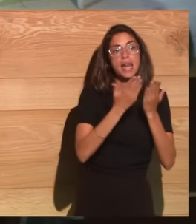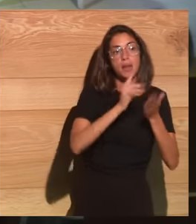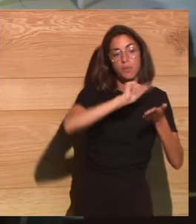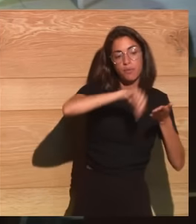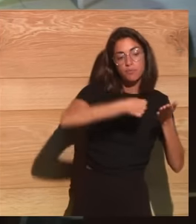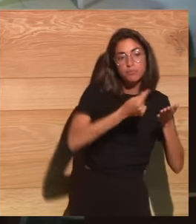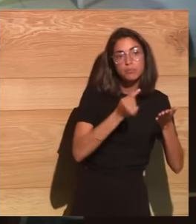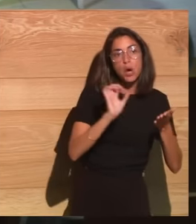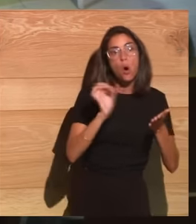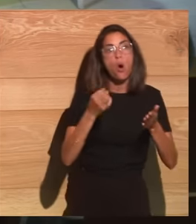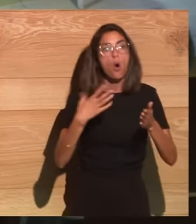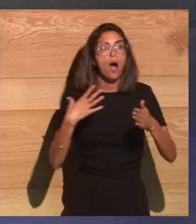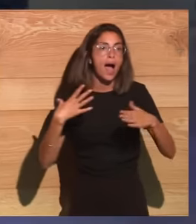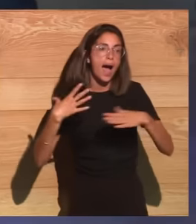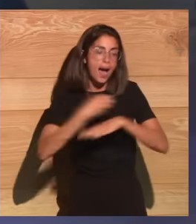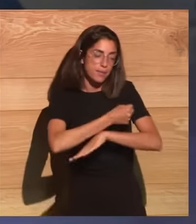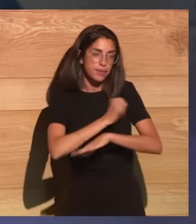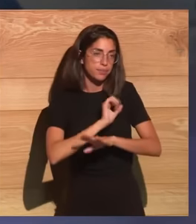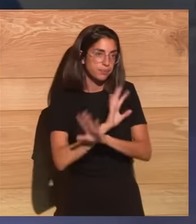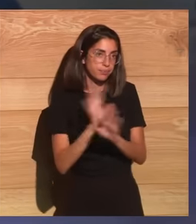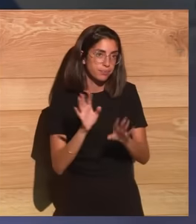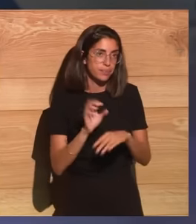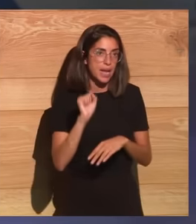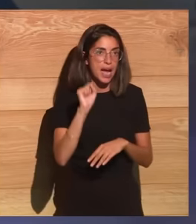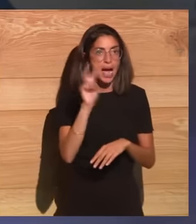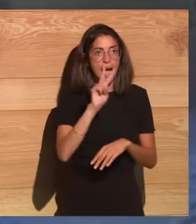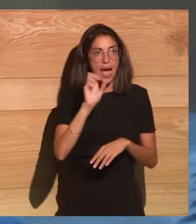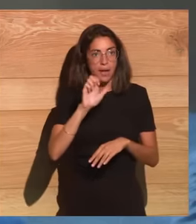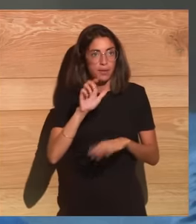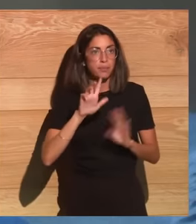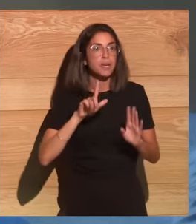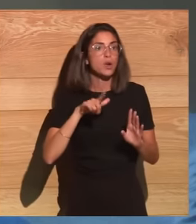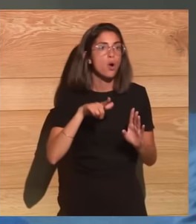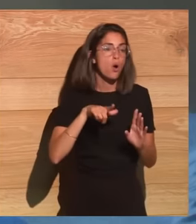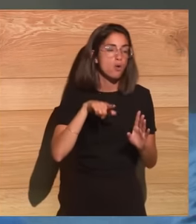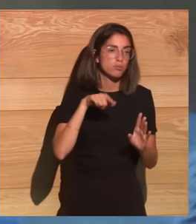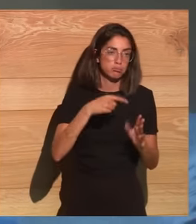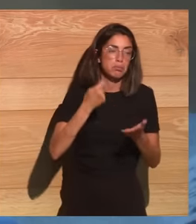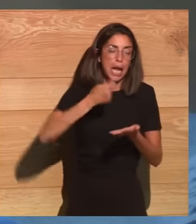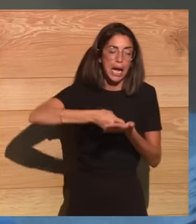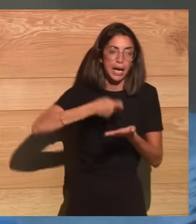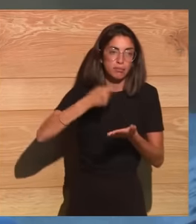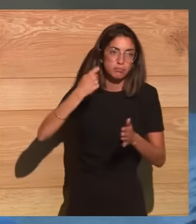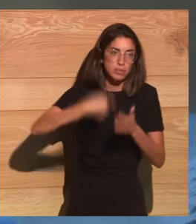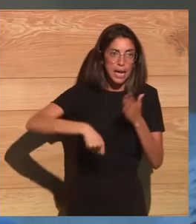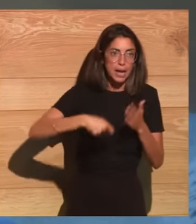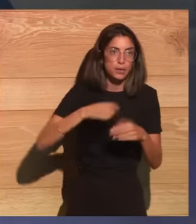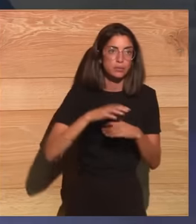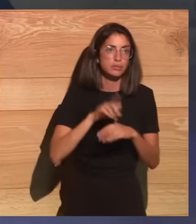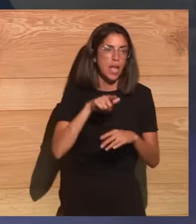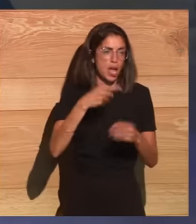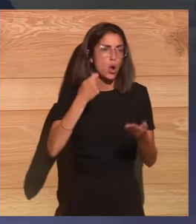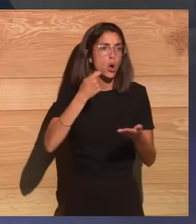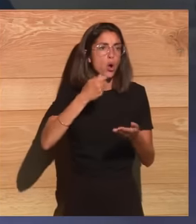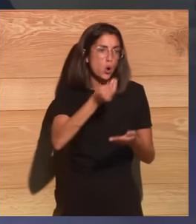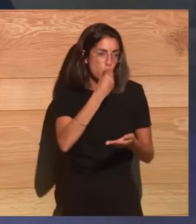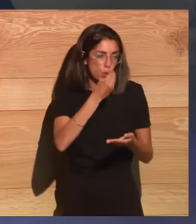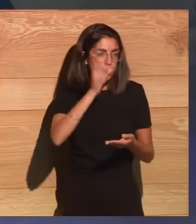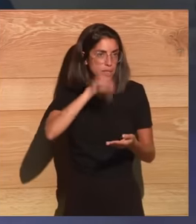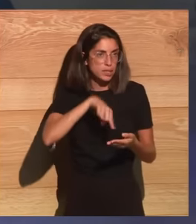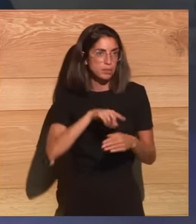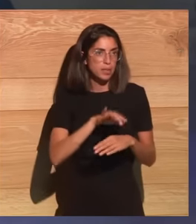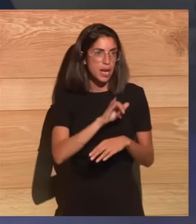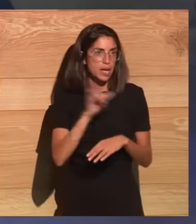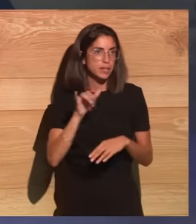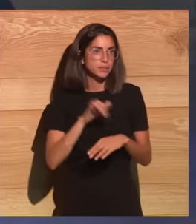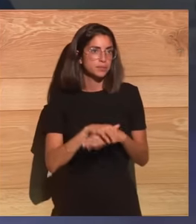un ave, sería. Era un ave. En primera. Iba en primera con comida, En primera. Con comida, y todo, además, que... el